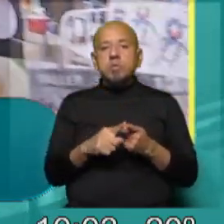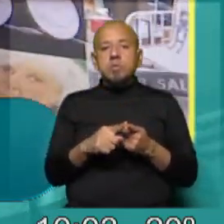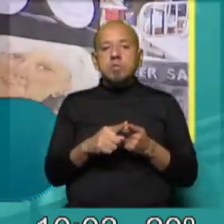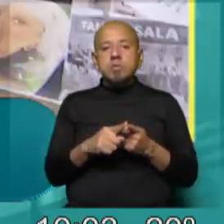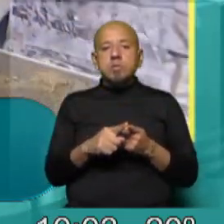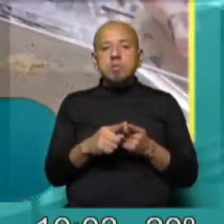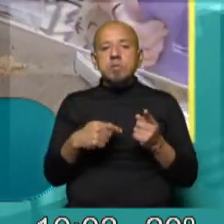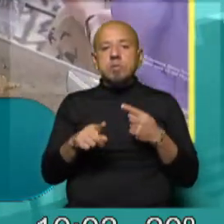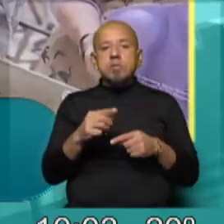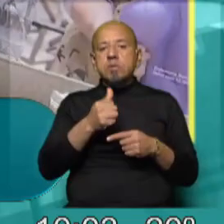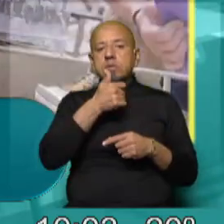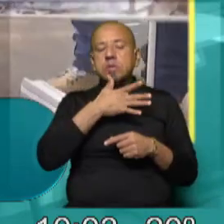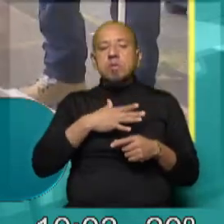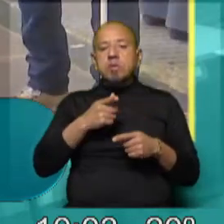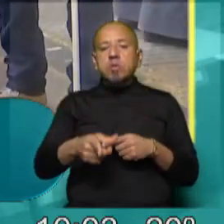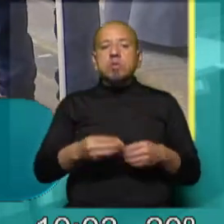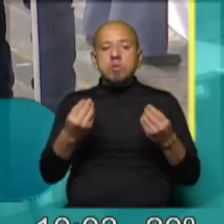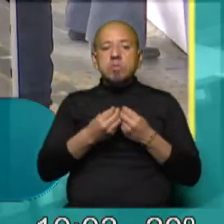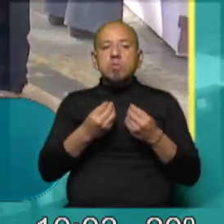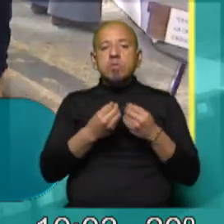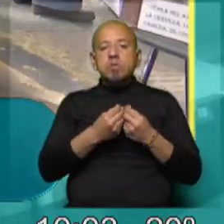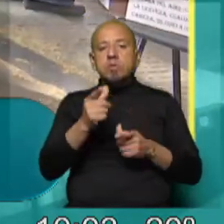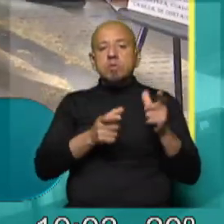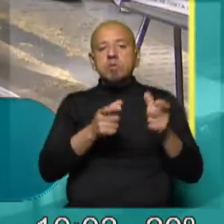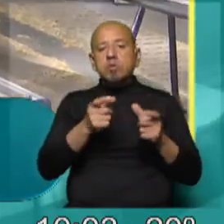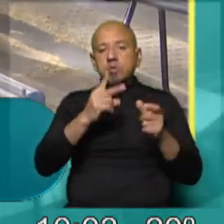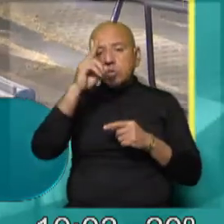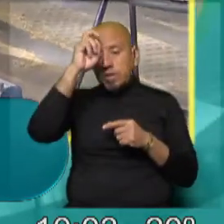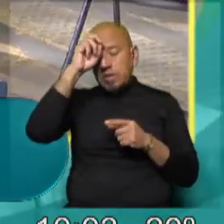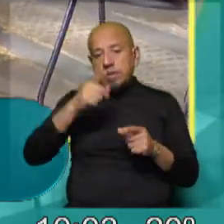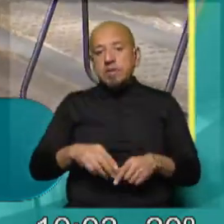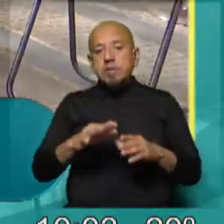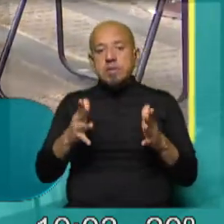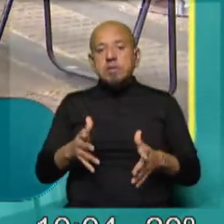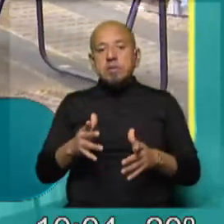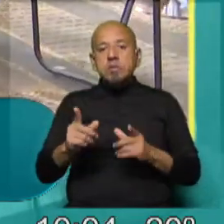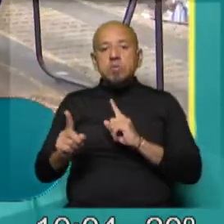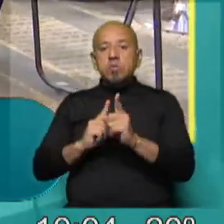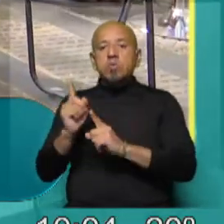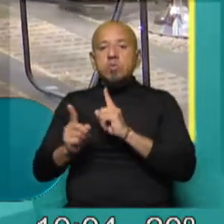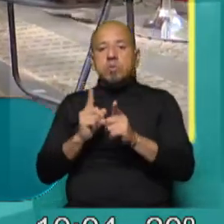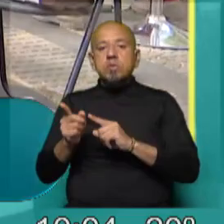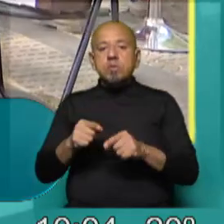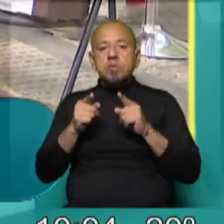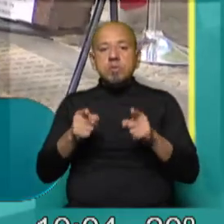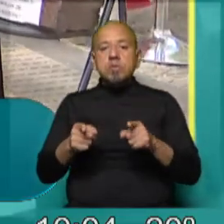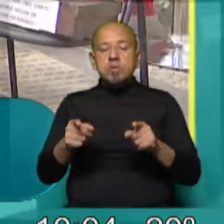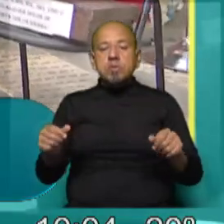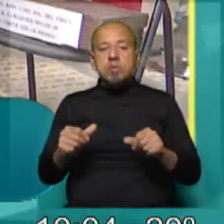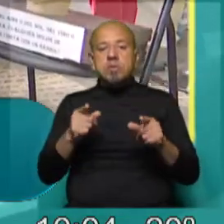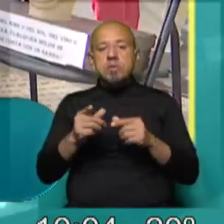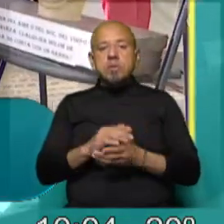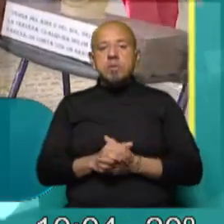una gigante de la historia de un montón de gente, no solamente del hospital como institución, sino un montón de gente en la que ella ha hecho